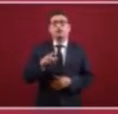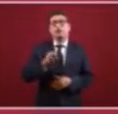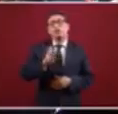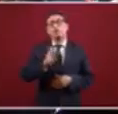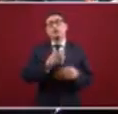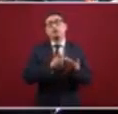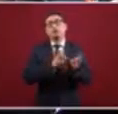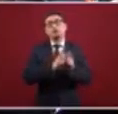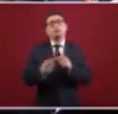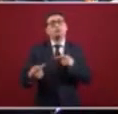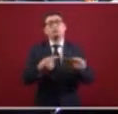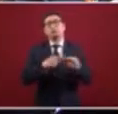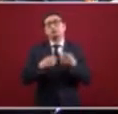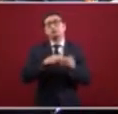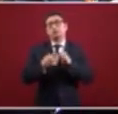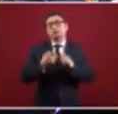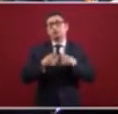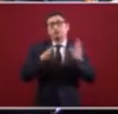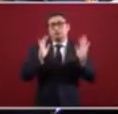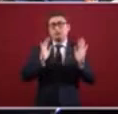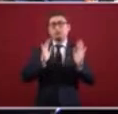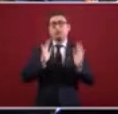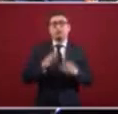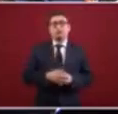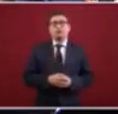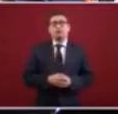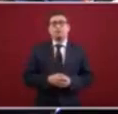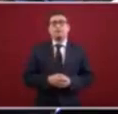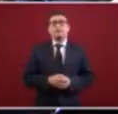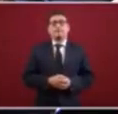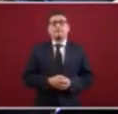enemigos o adversarios,